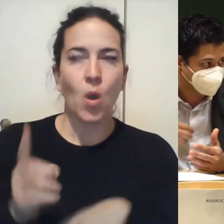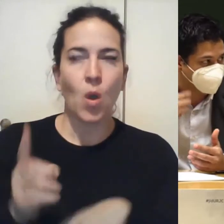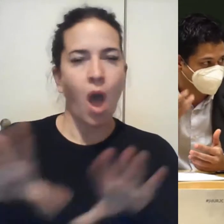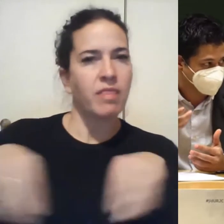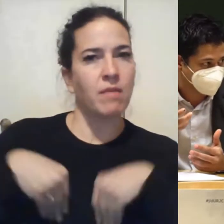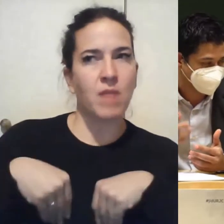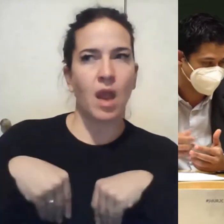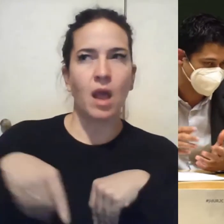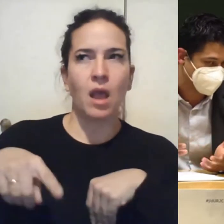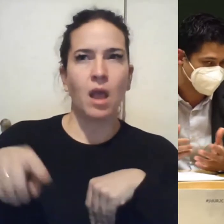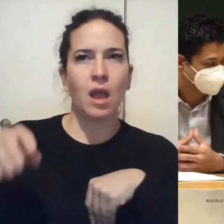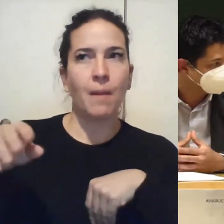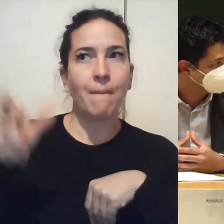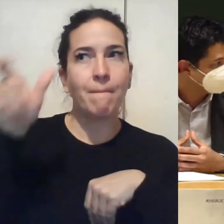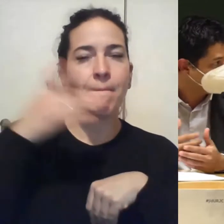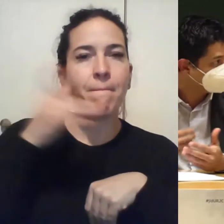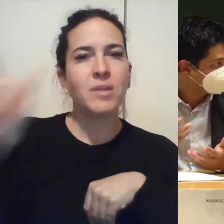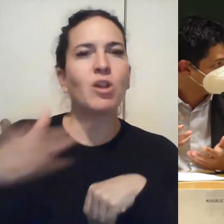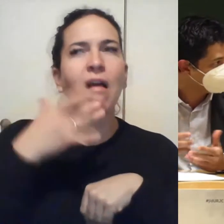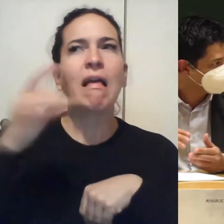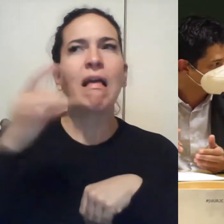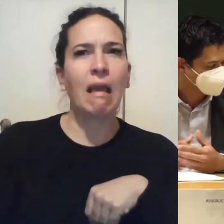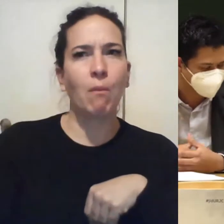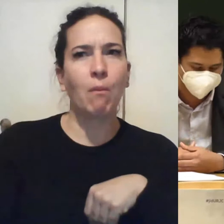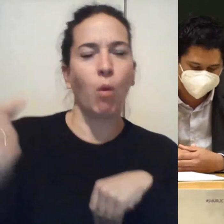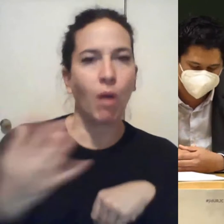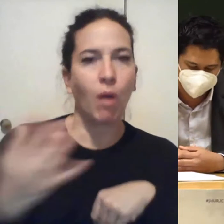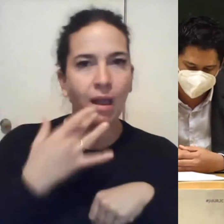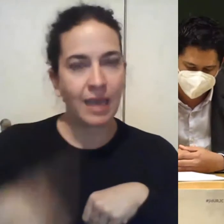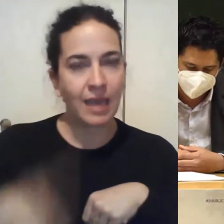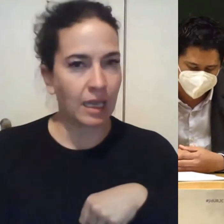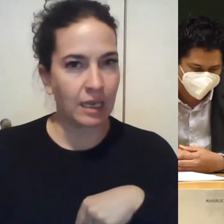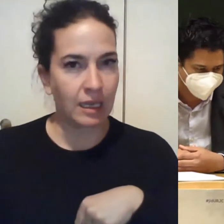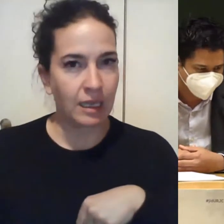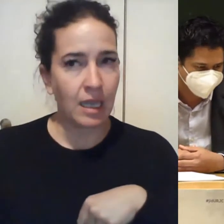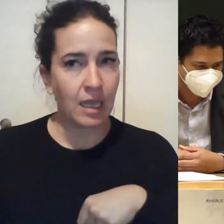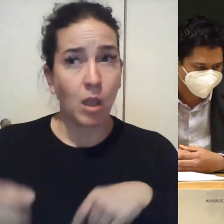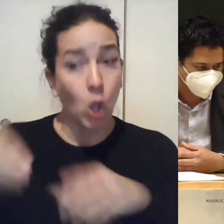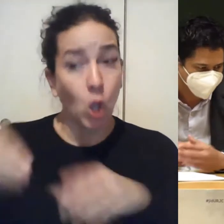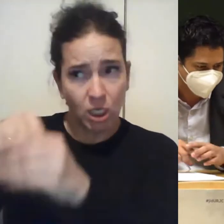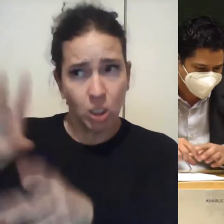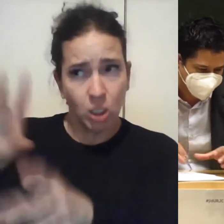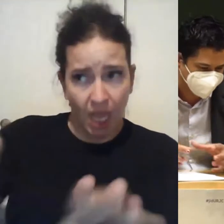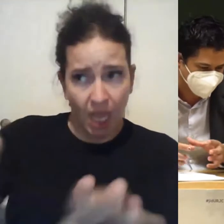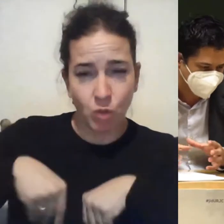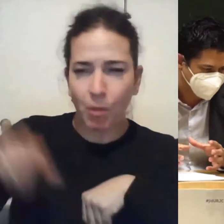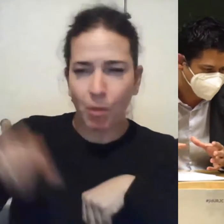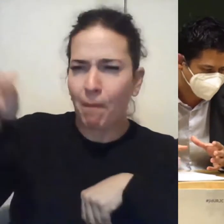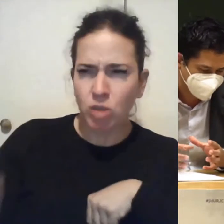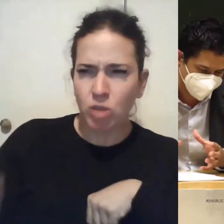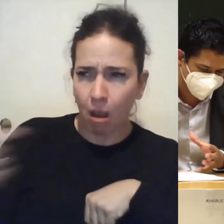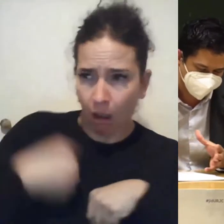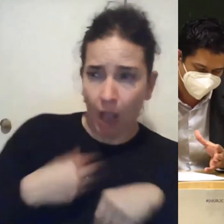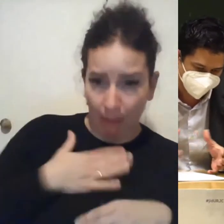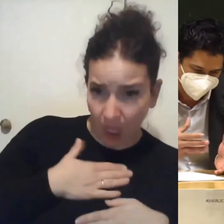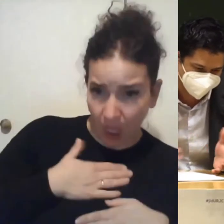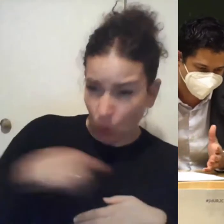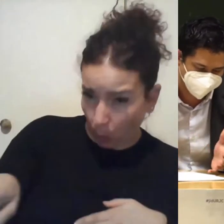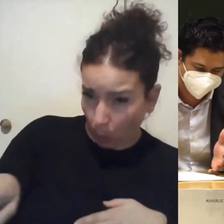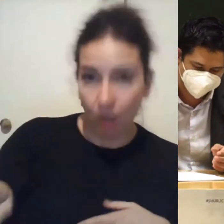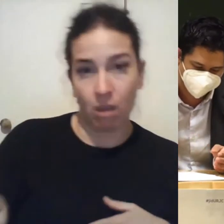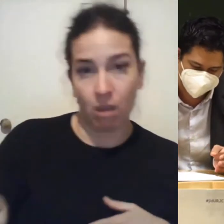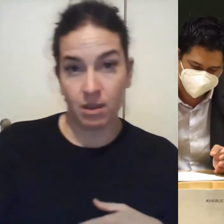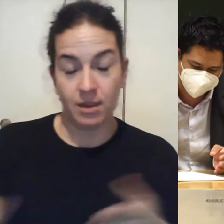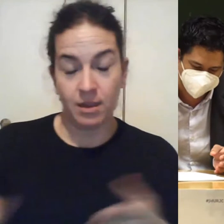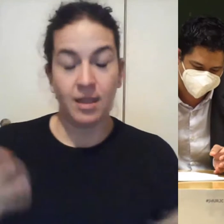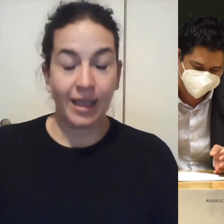lugar de donde proviene la crítica, más que y quién la anuncia, más que lo que dice. Entonces, digamos que el tema del trabajo de equipo en el caso de esta